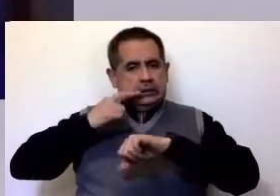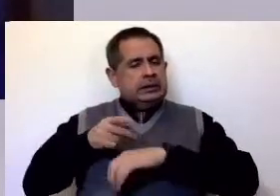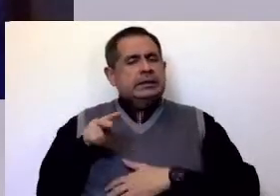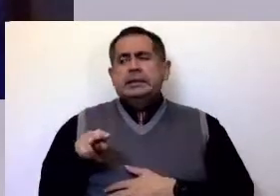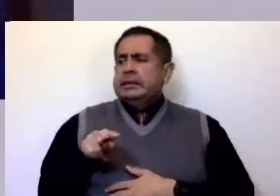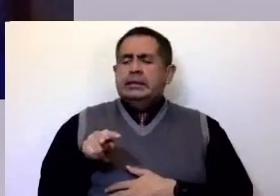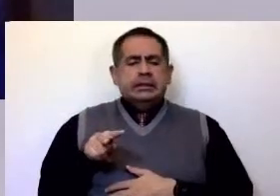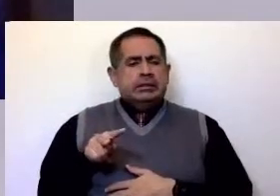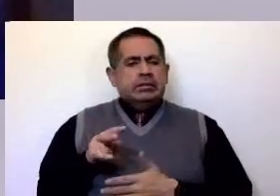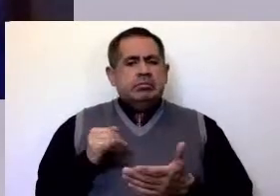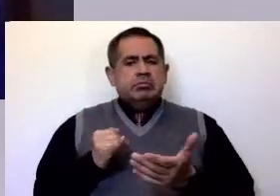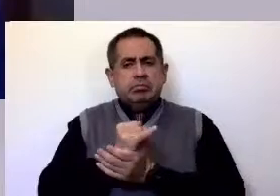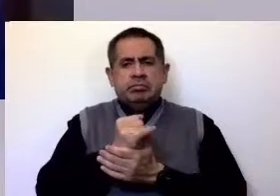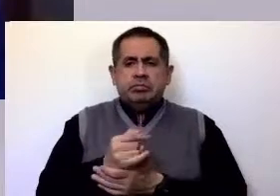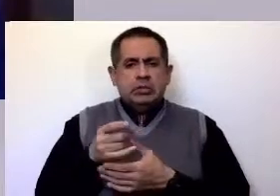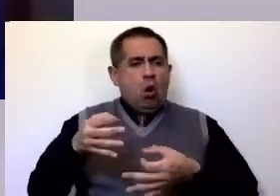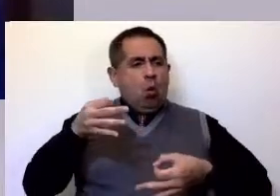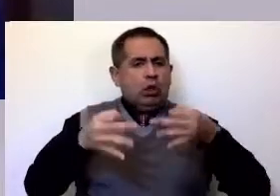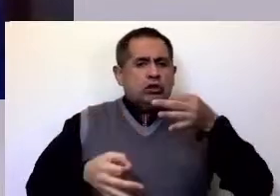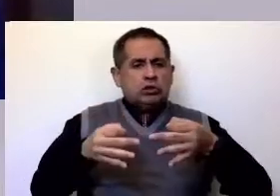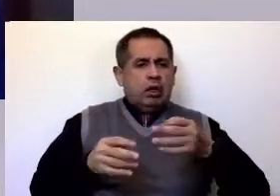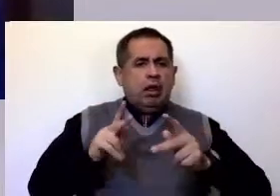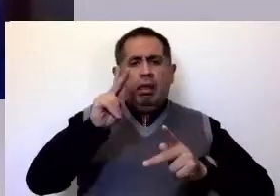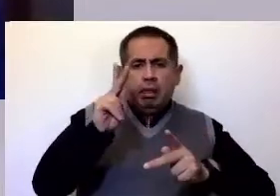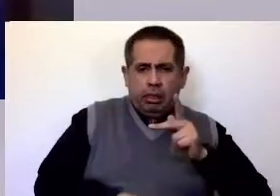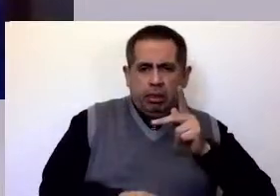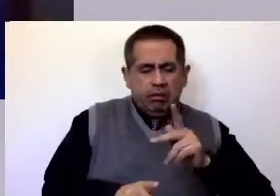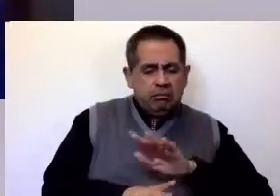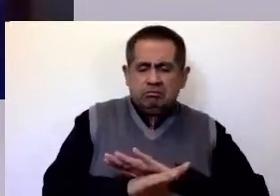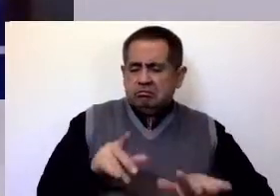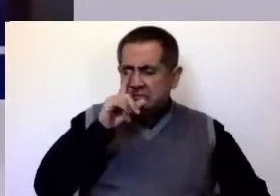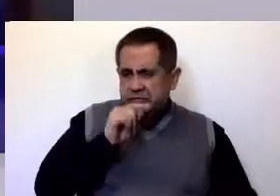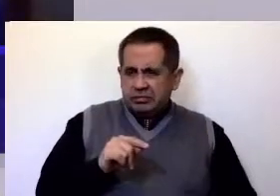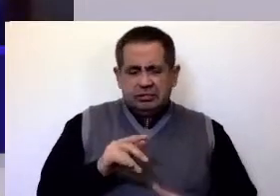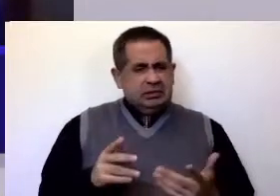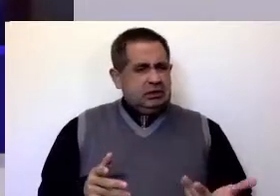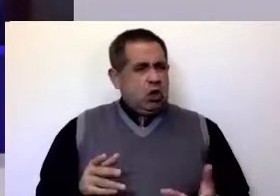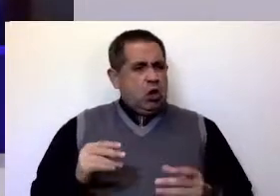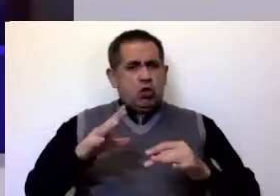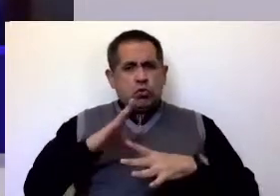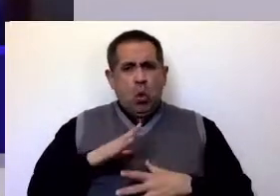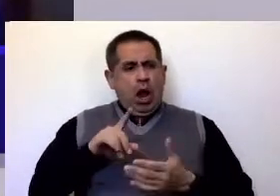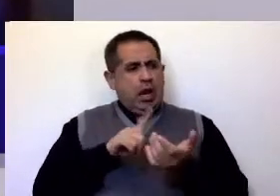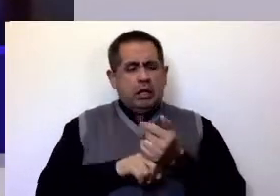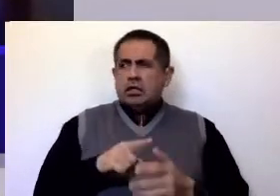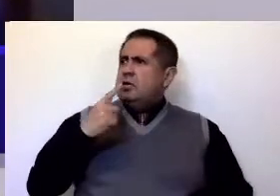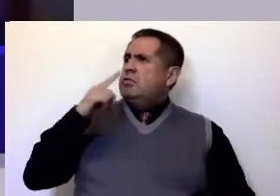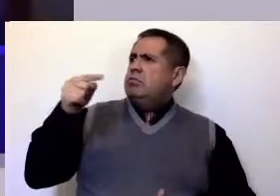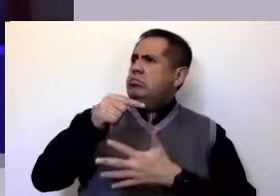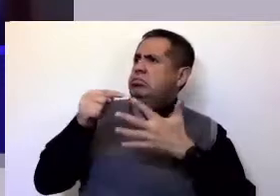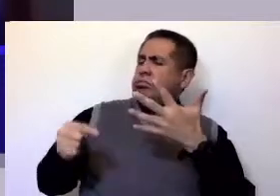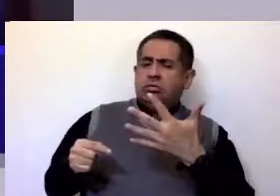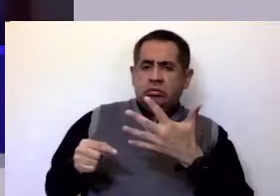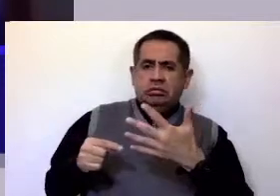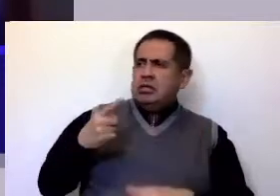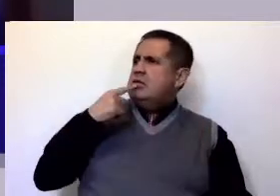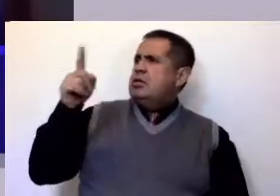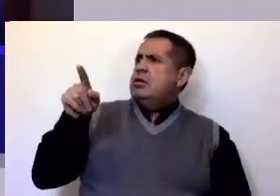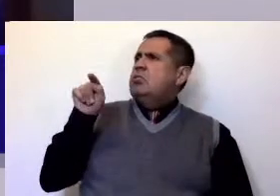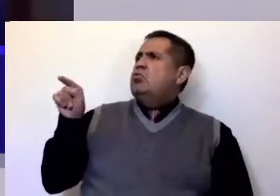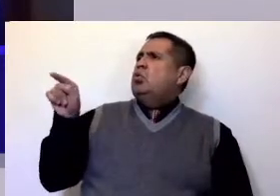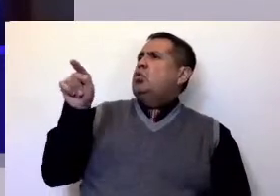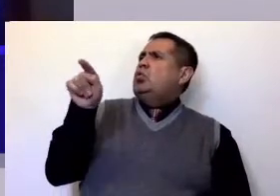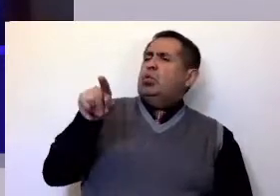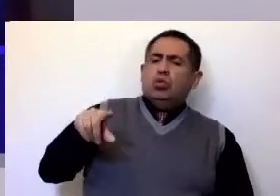sobreseer el juicio por una parte dada la inexistencia de los actos reclamados atribuidos a diversas autoridades señaladas